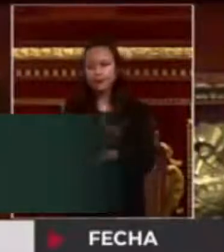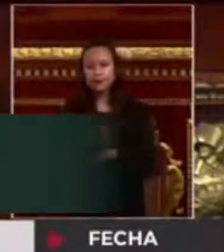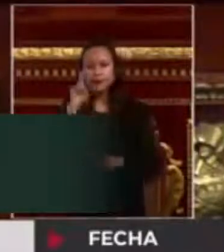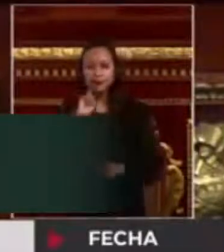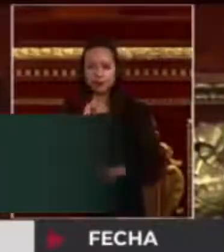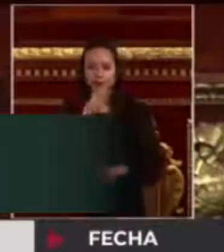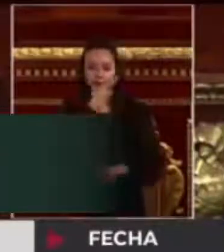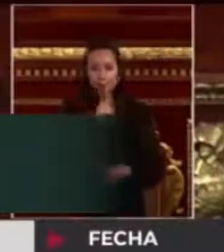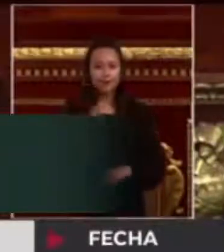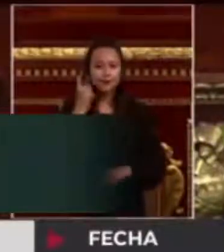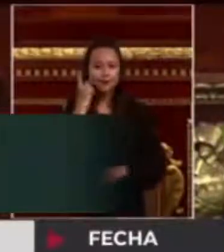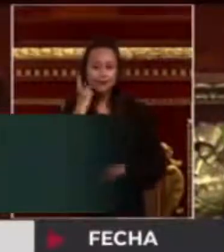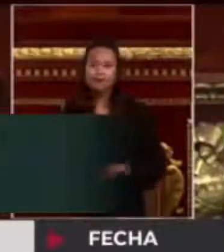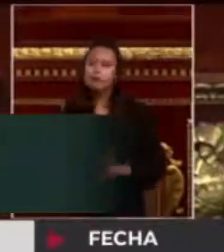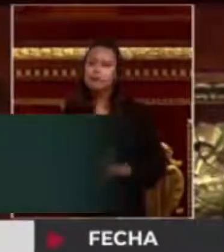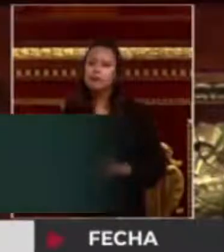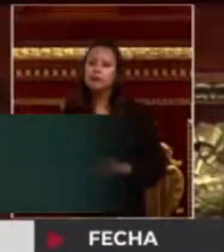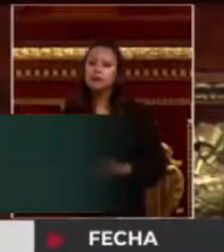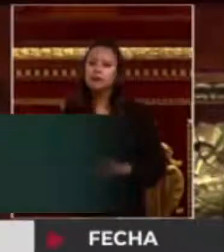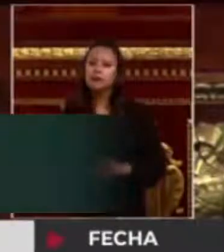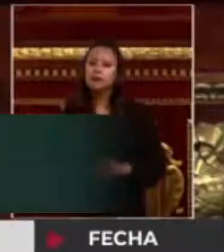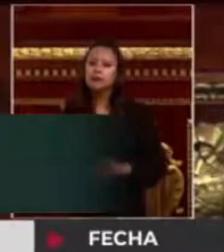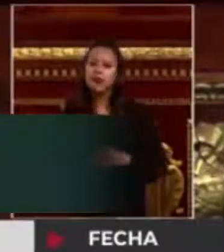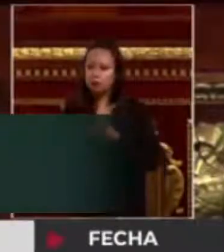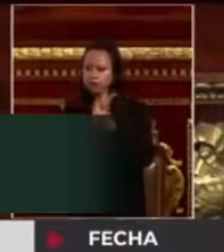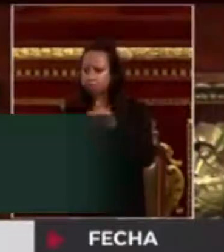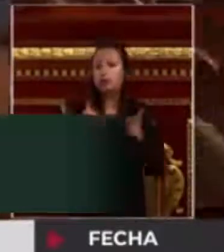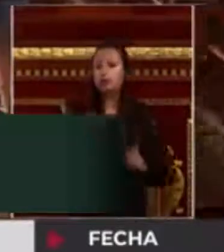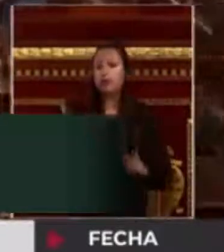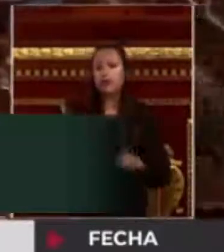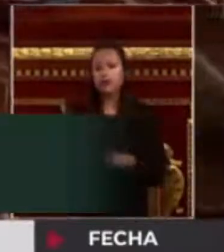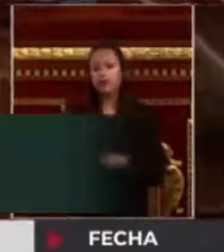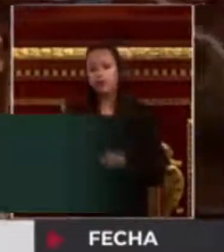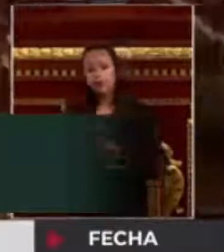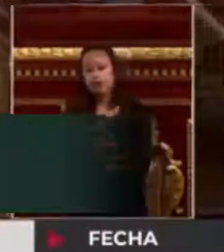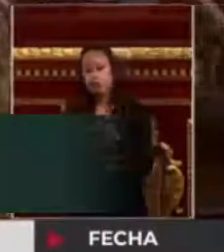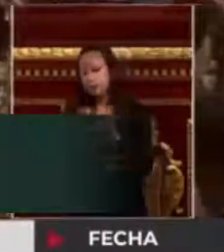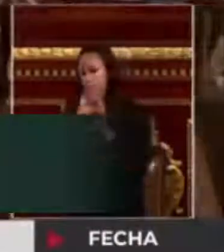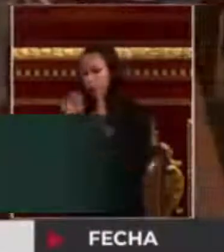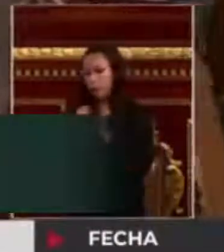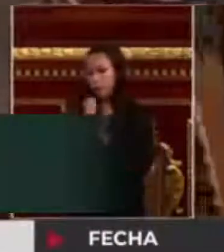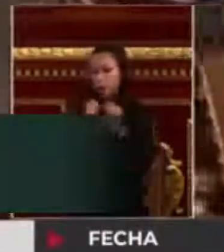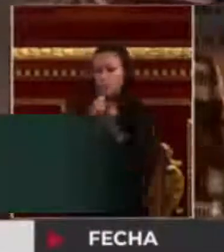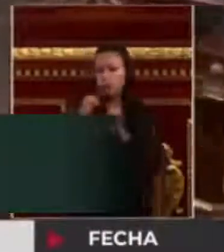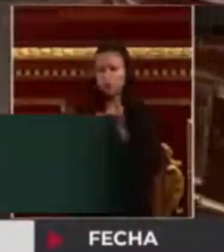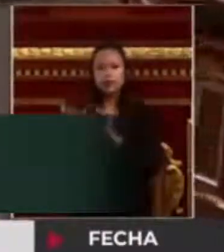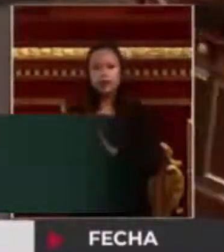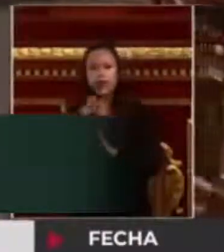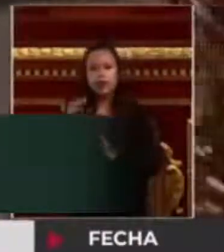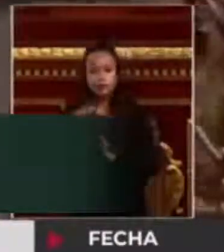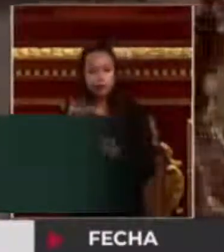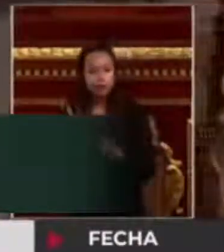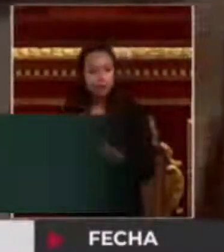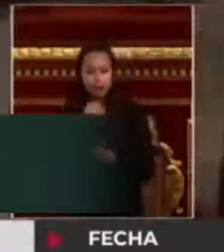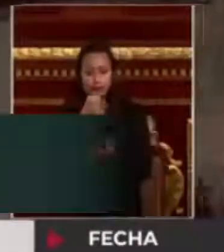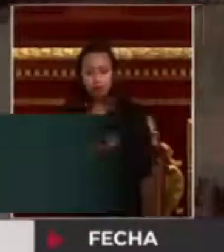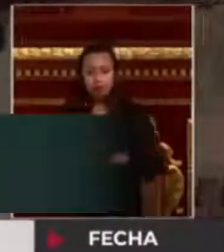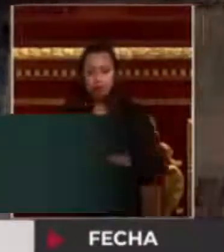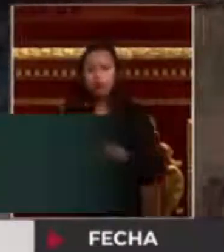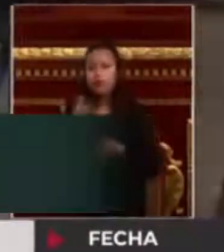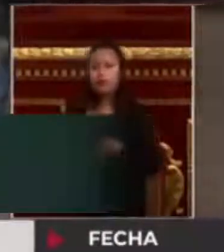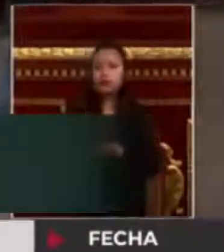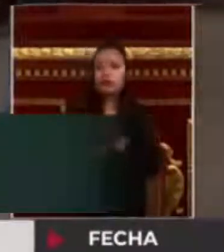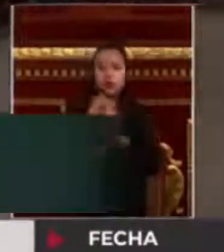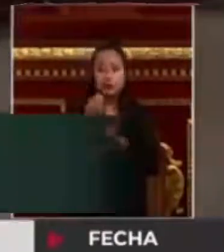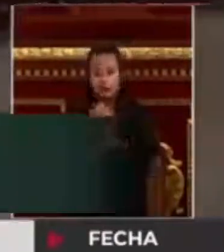tortura figura ya dentro del Código Penal en la Ciudad de México, la propuesta prevé un tipo penal más amplio, separa las sanciones penales para las personas